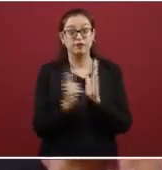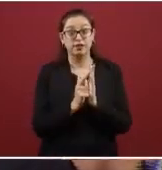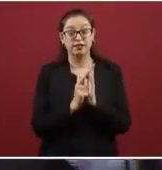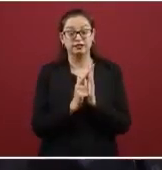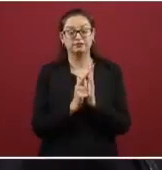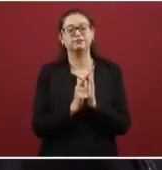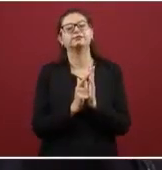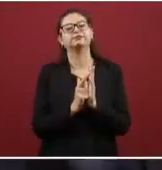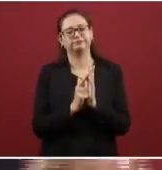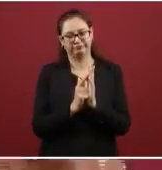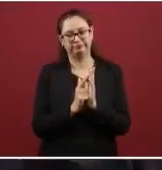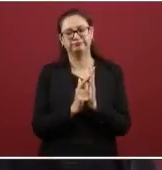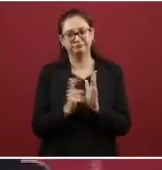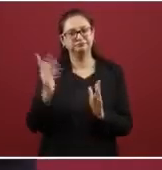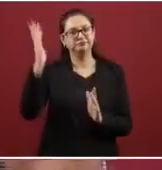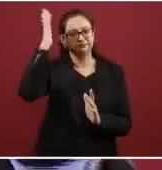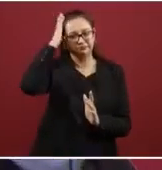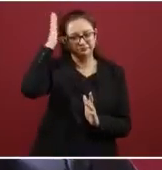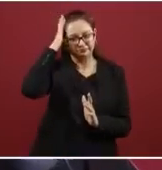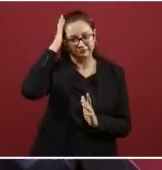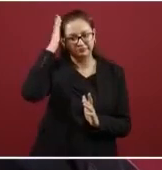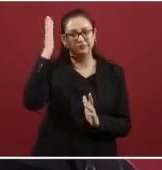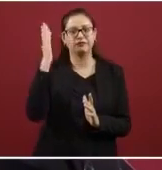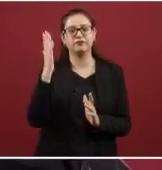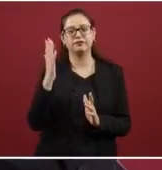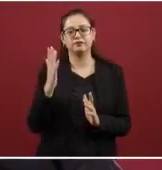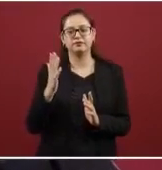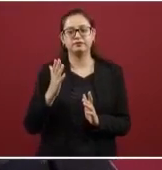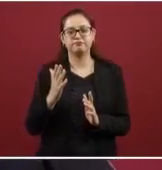los dirigentes de secciones